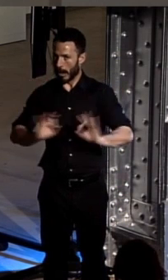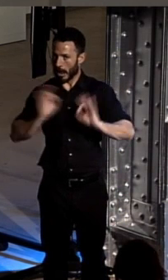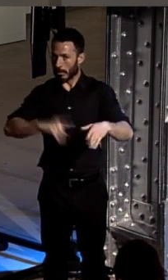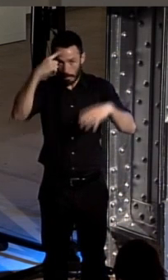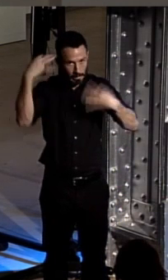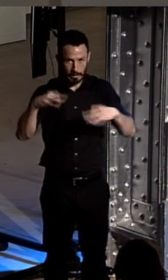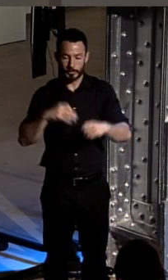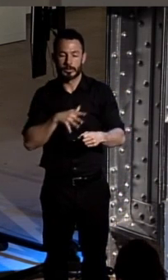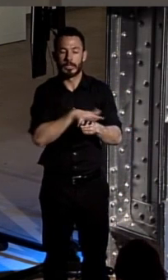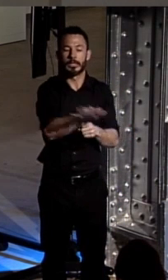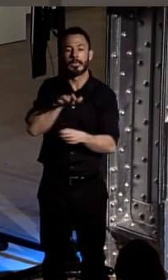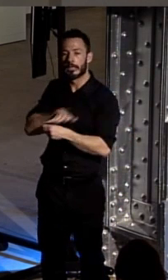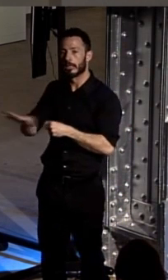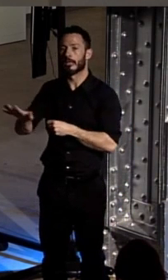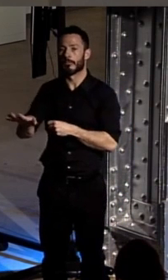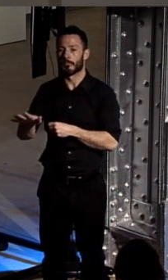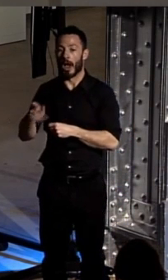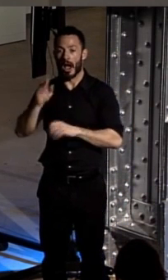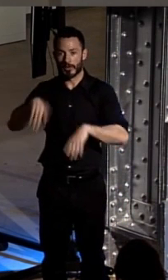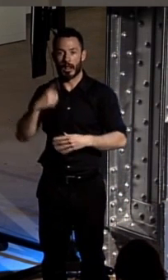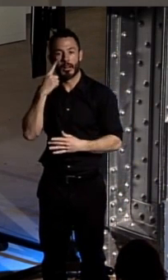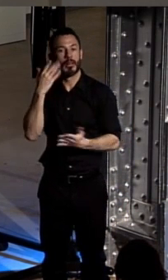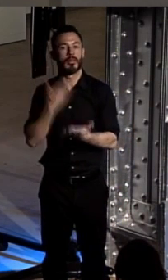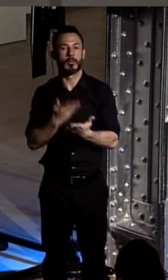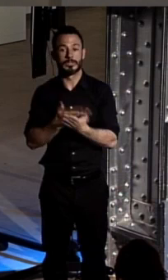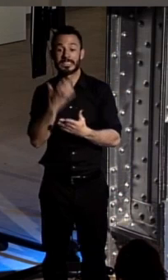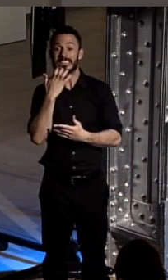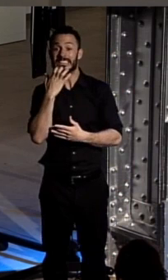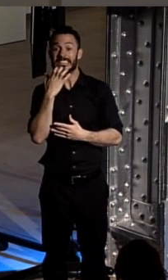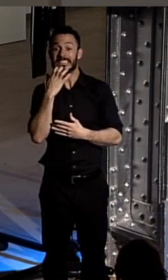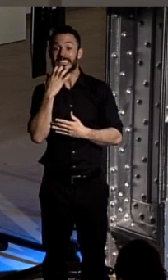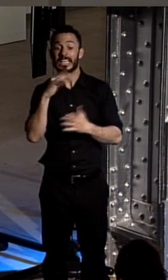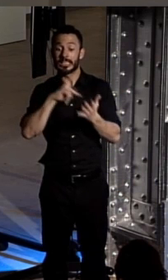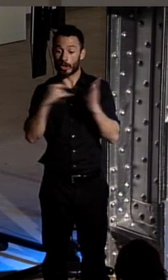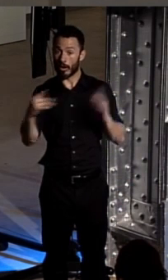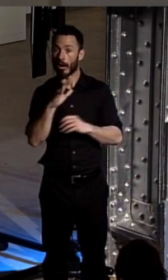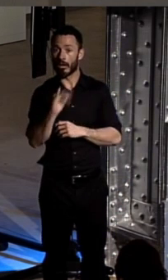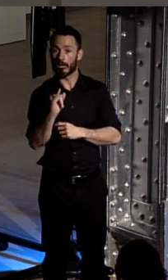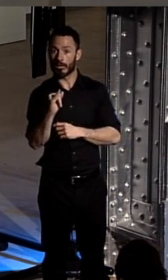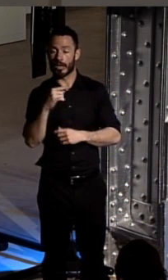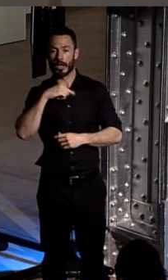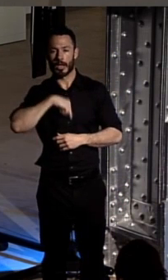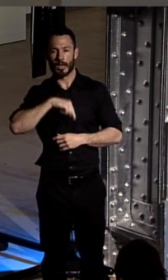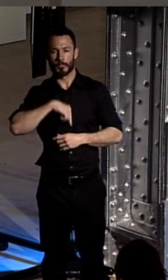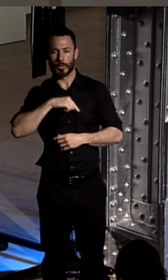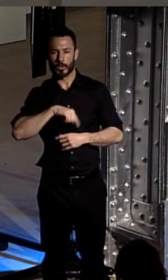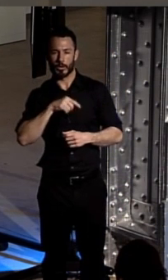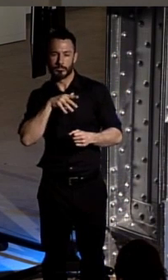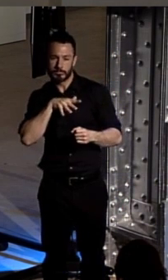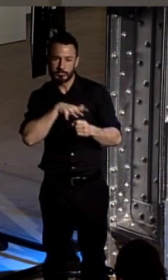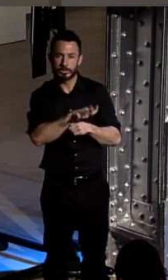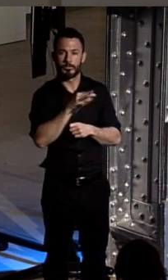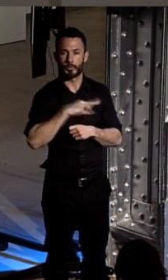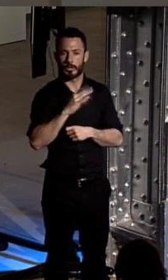pero sí que pudo demostrar el hecho de que nuestras interacciones, cuando están mediadas por la tecnología, muchas veces son muy similares a